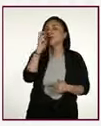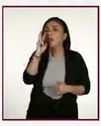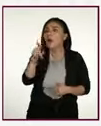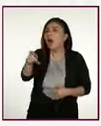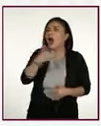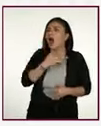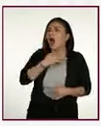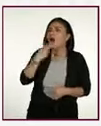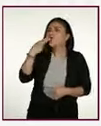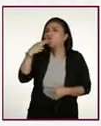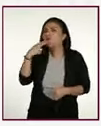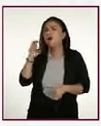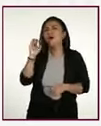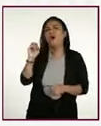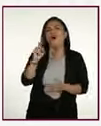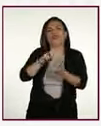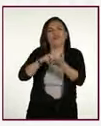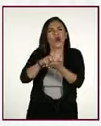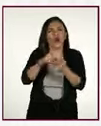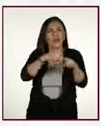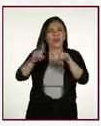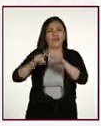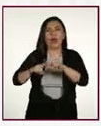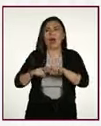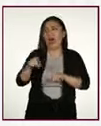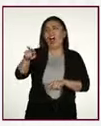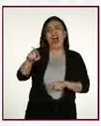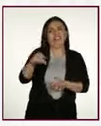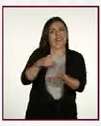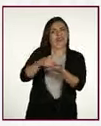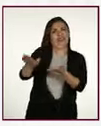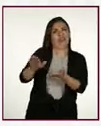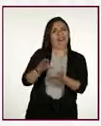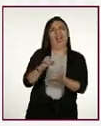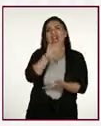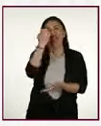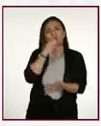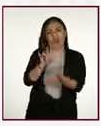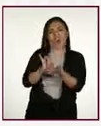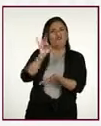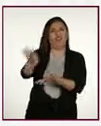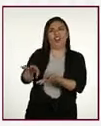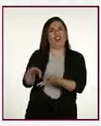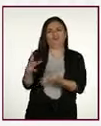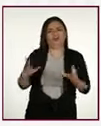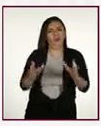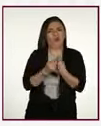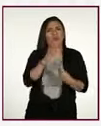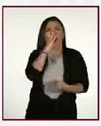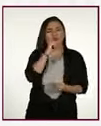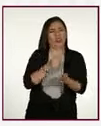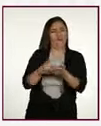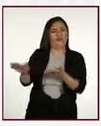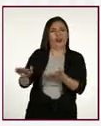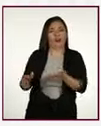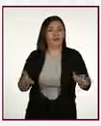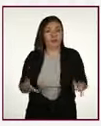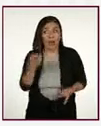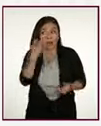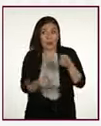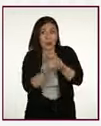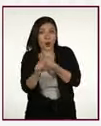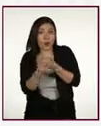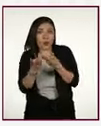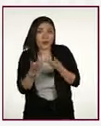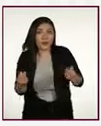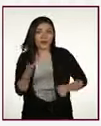está fumando o consumiendo alguna sustancia, lo primero que hacen es segregarlo. Lo expulsamos de la escuela. Pero eso es No lo se peor soluciona. que podemos